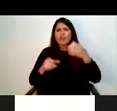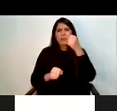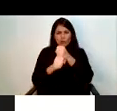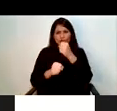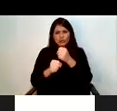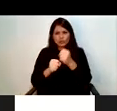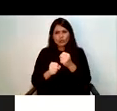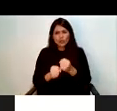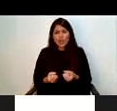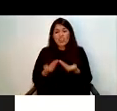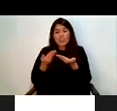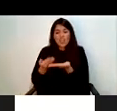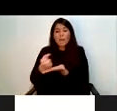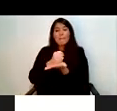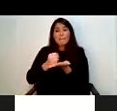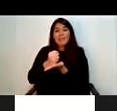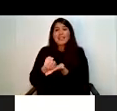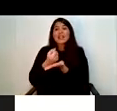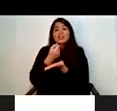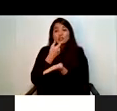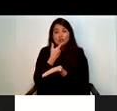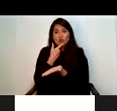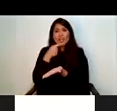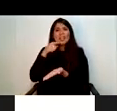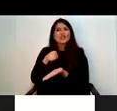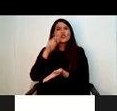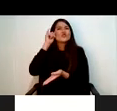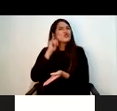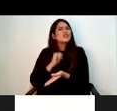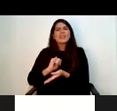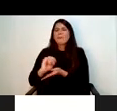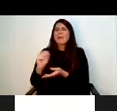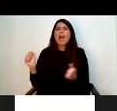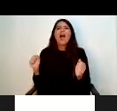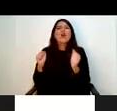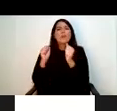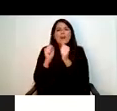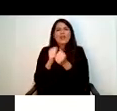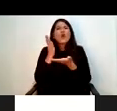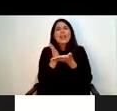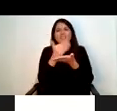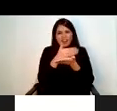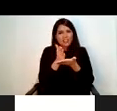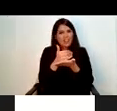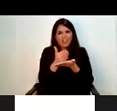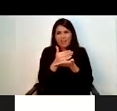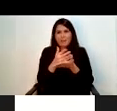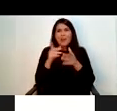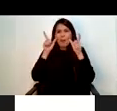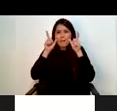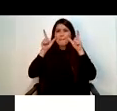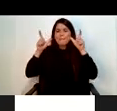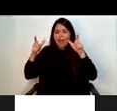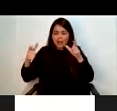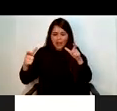entregar medicación, eso siempre tiene que estar acompañado con estrategias para el manejo de las